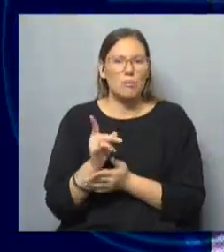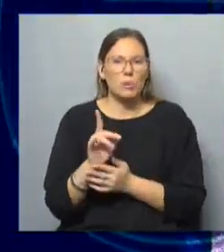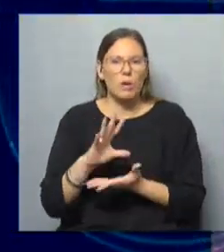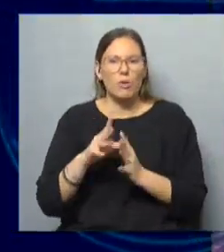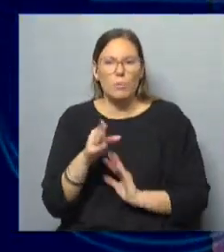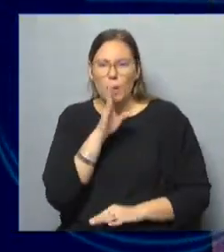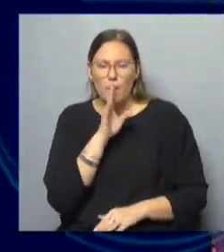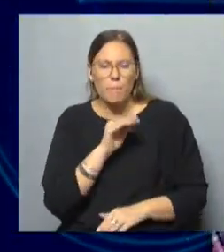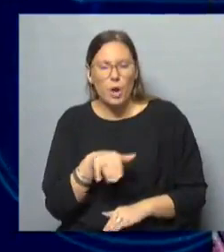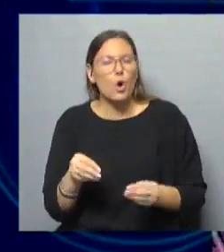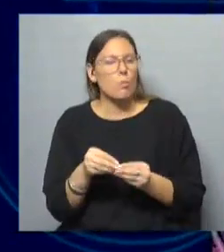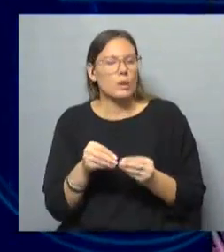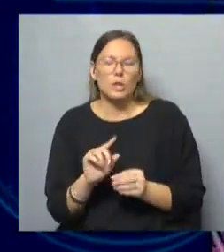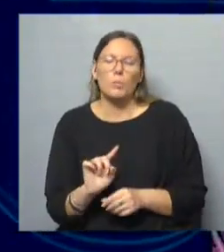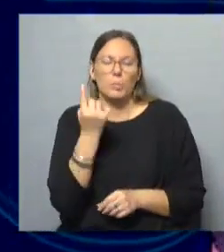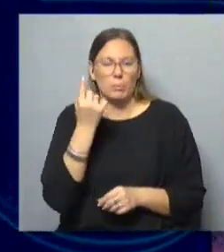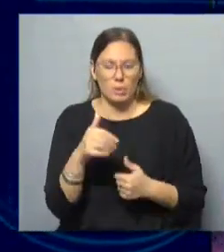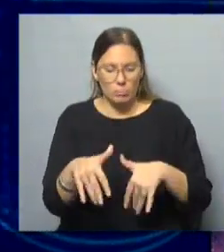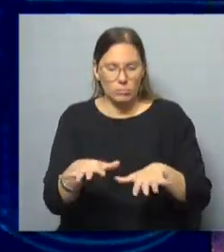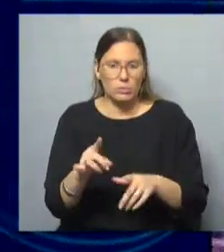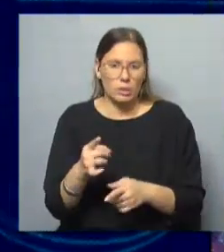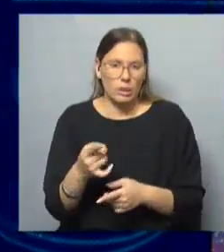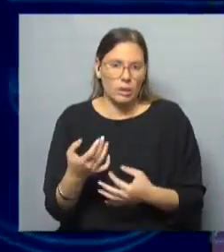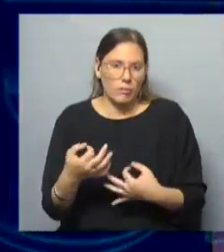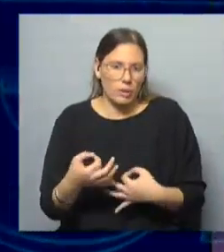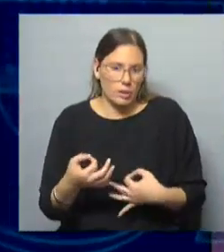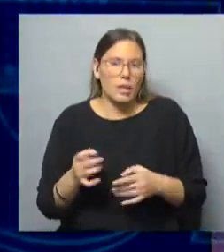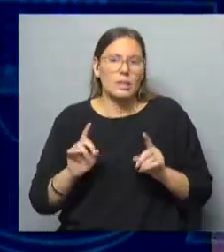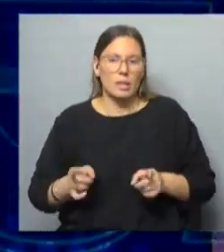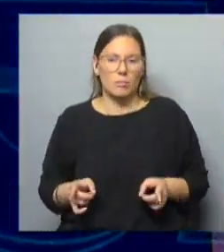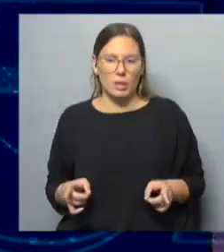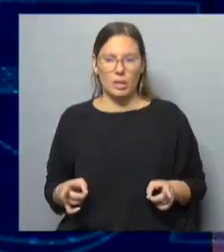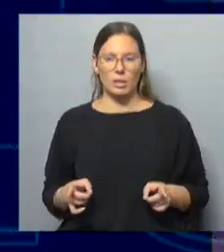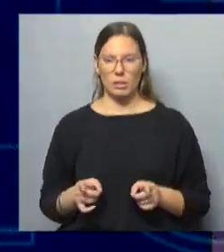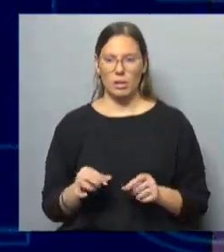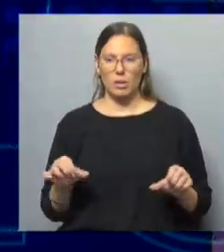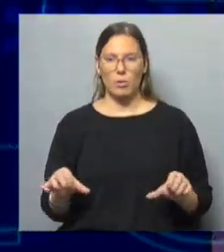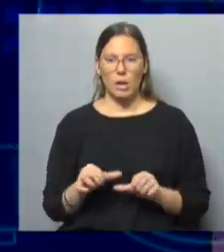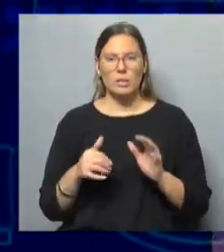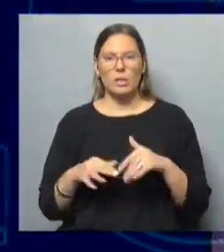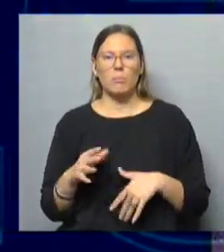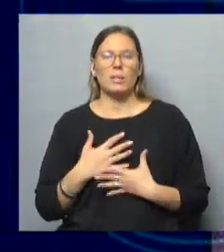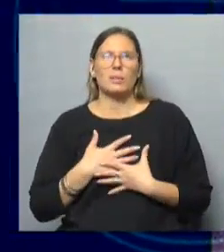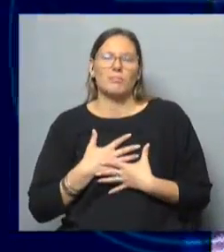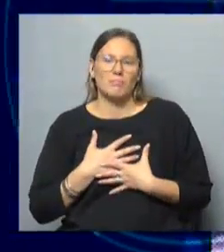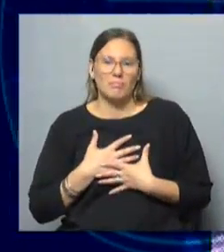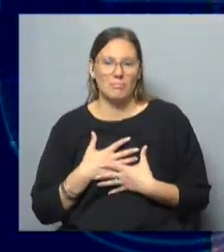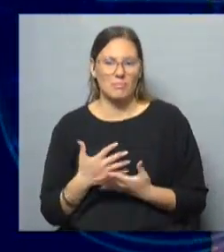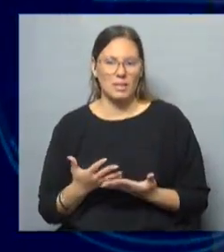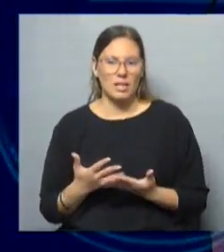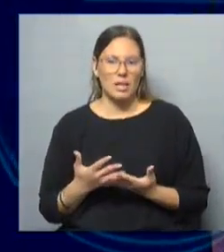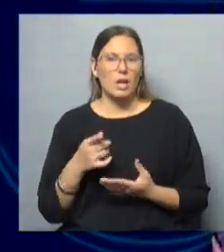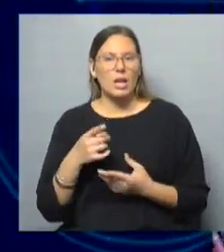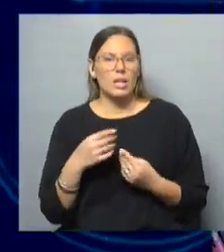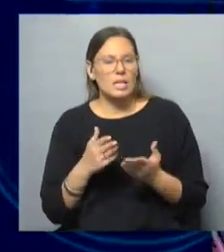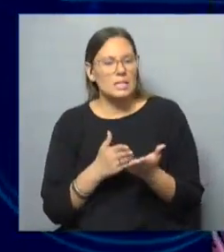sus compañeros, sí, primero, cosa que también lo hace hoy cada vez más entrañable, porque vos decís, claro, él